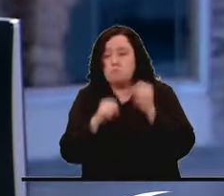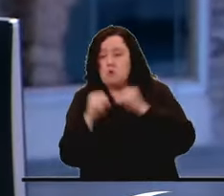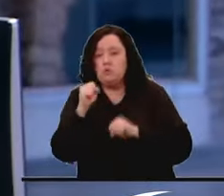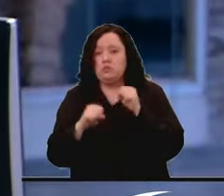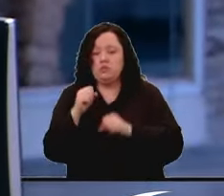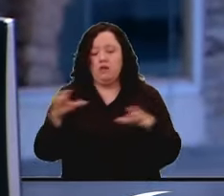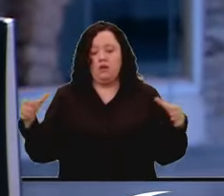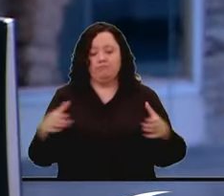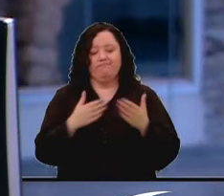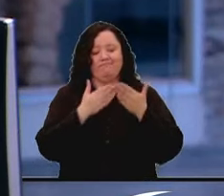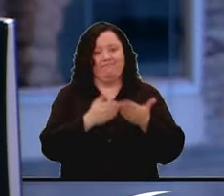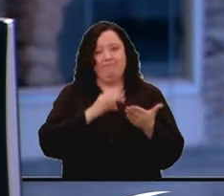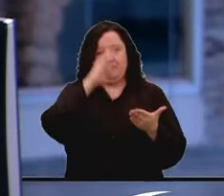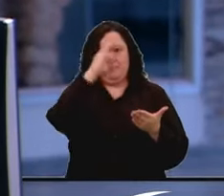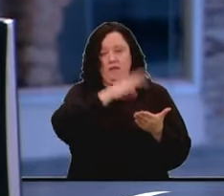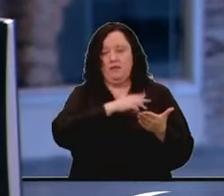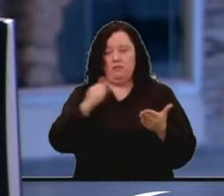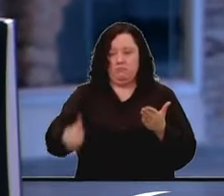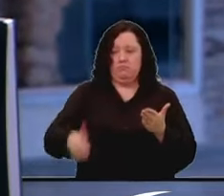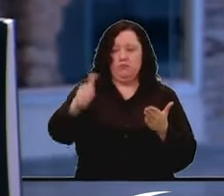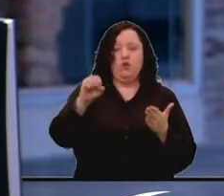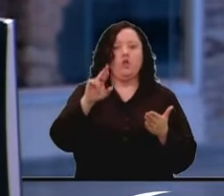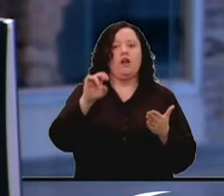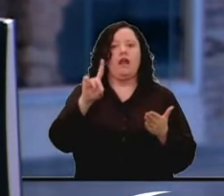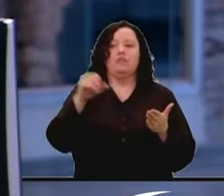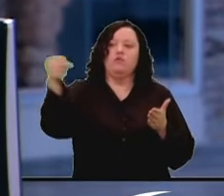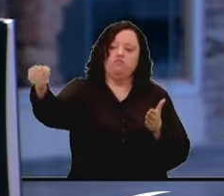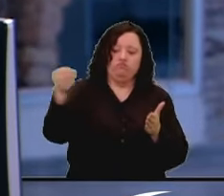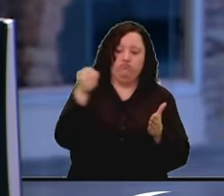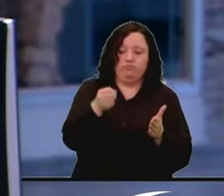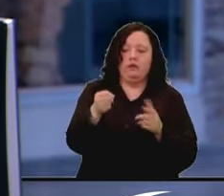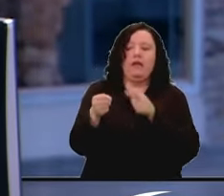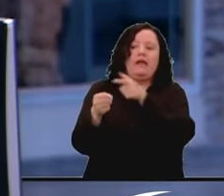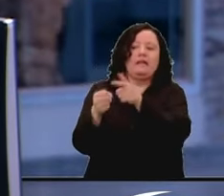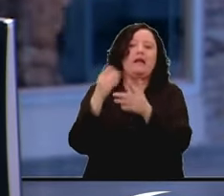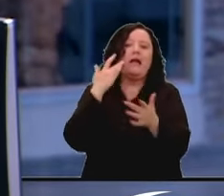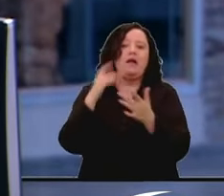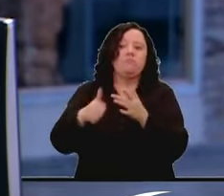de la Armada Nacional es el almirante Orlando Grisales, hoy segundo en esa fuerza.